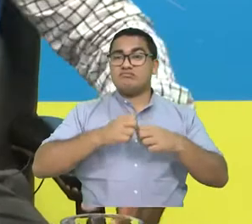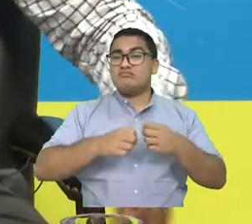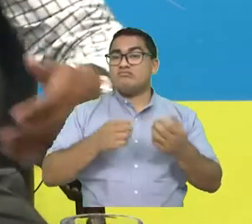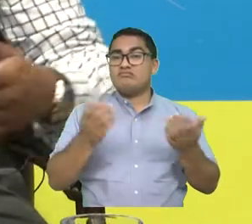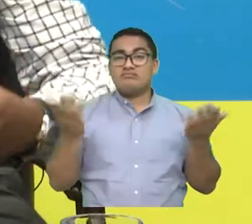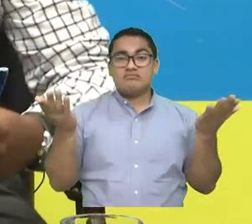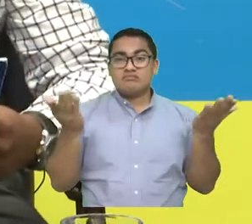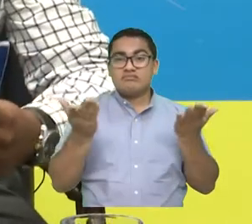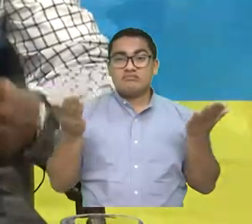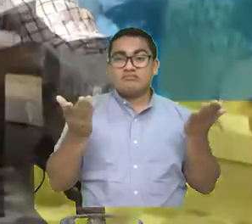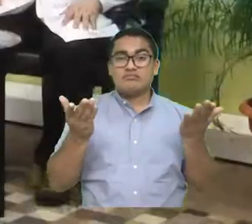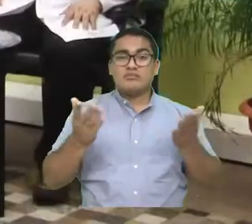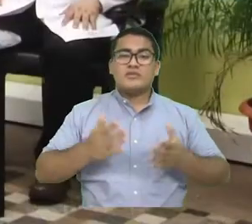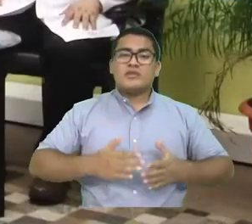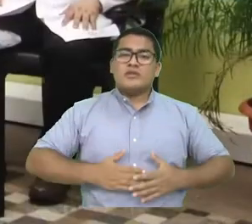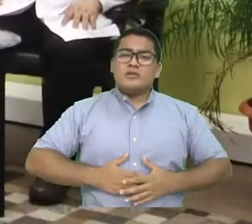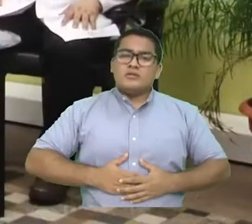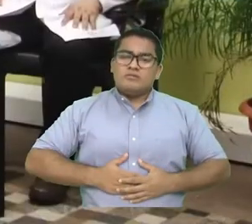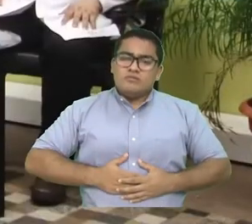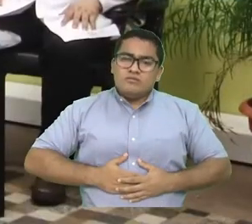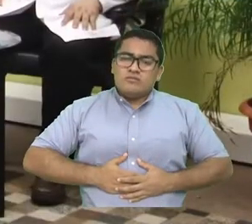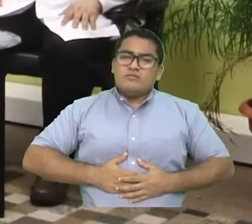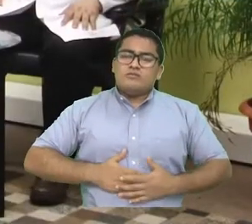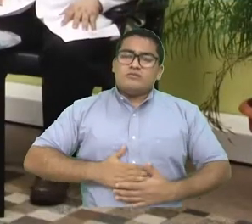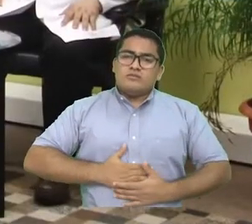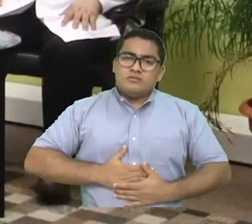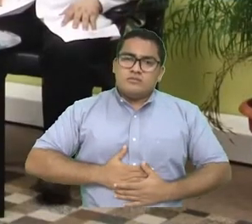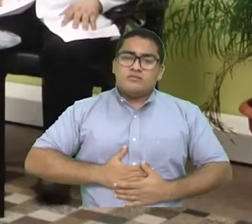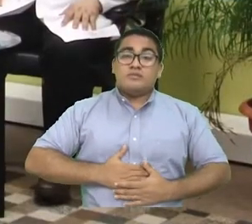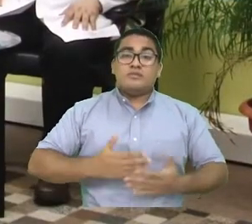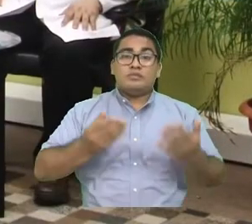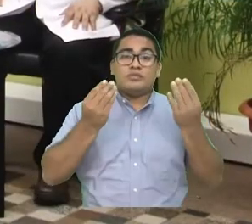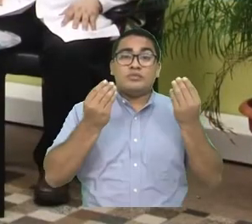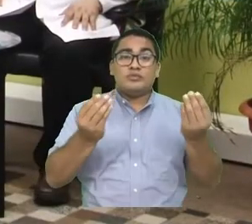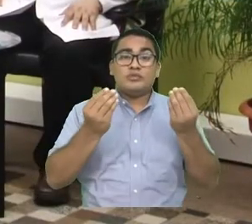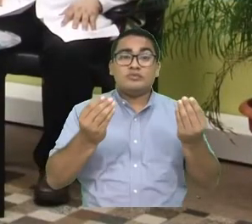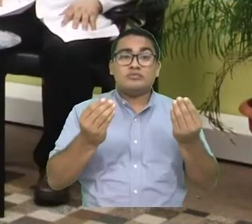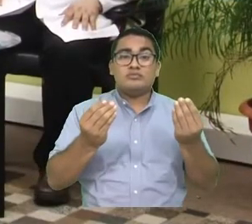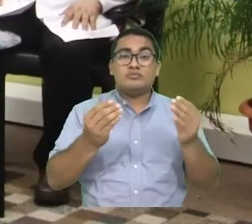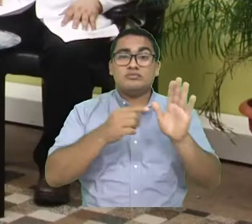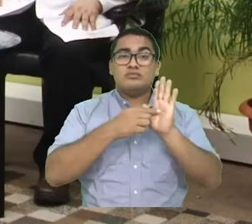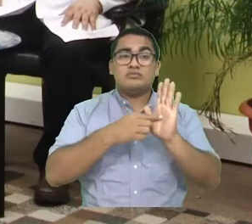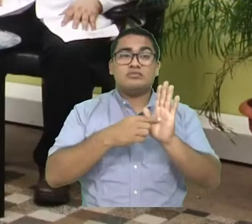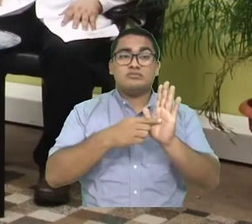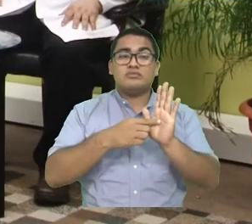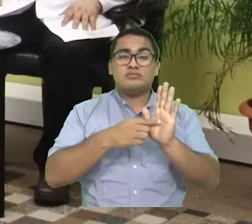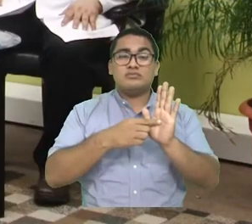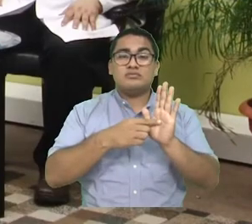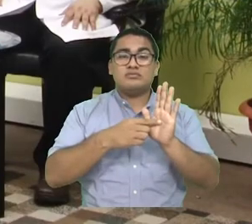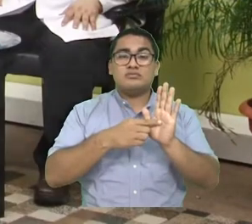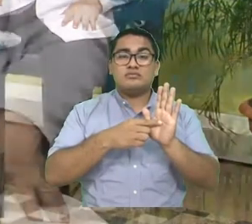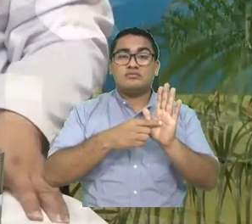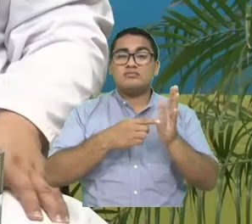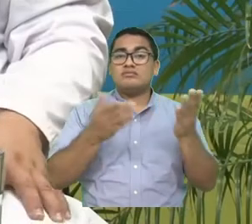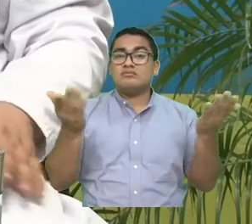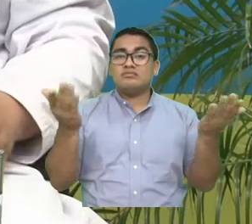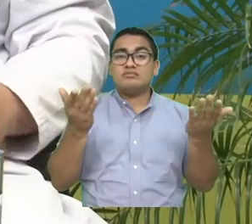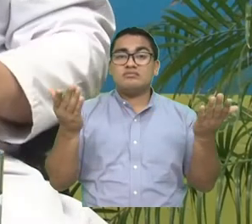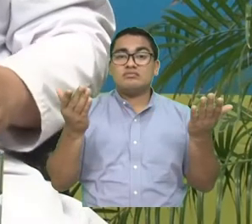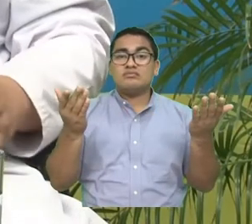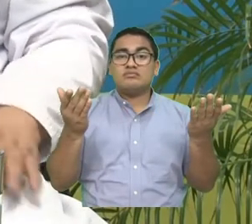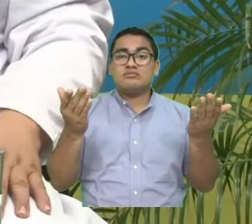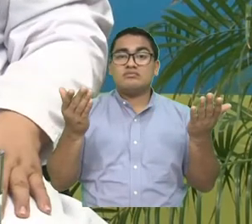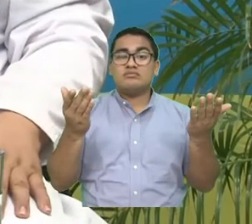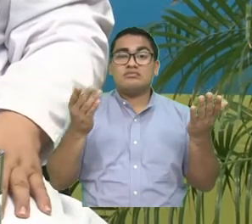es el estómago, ¿verdad? En la mayoría de casos, obviamente, todo tiene que ver con el cambio